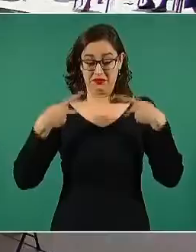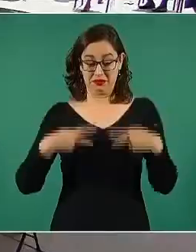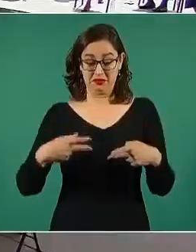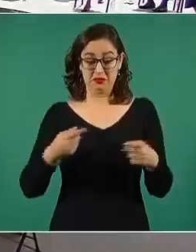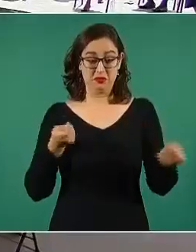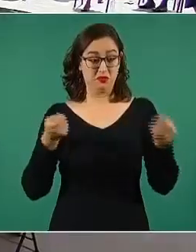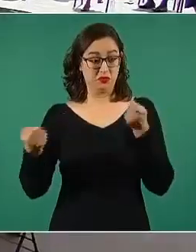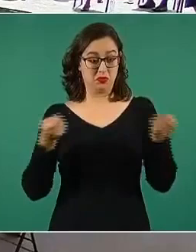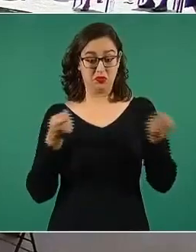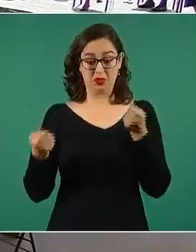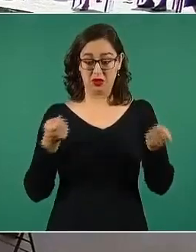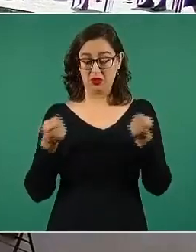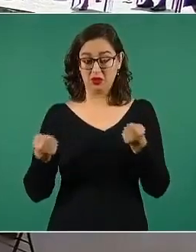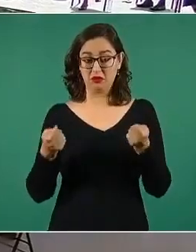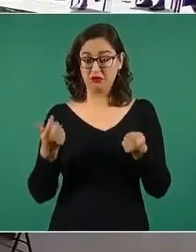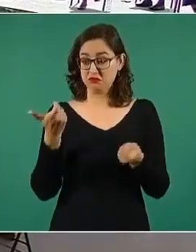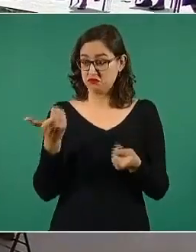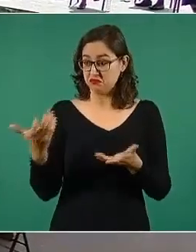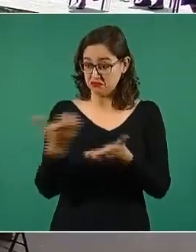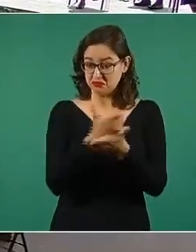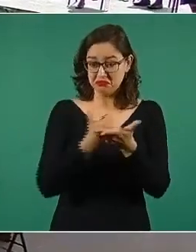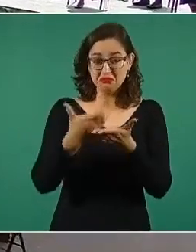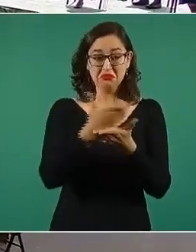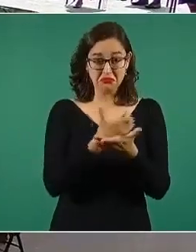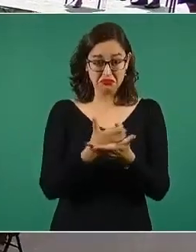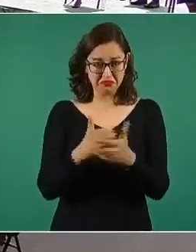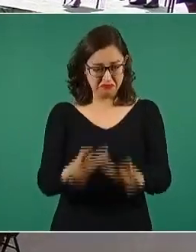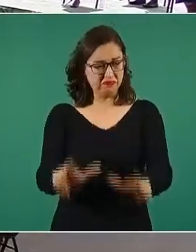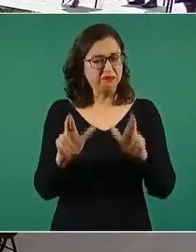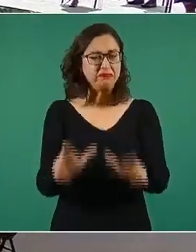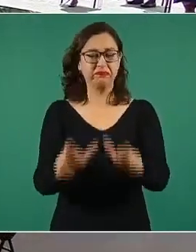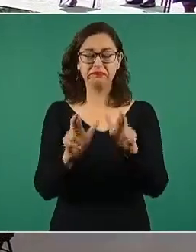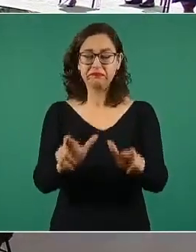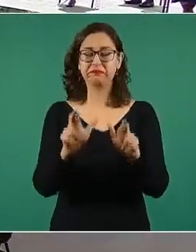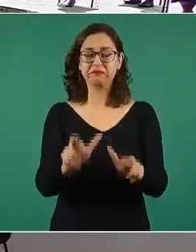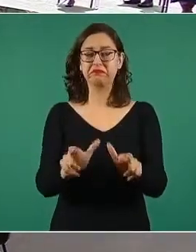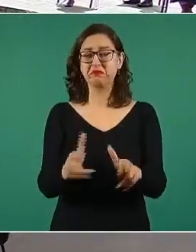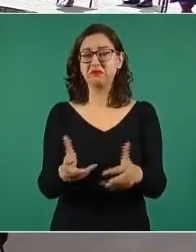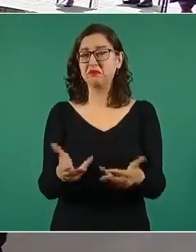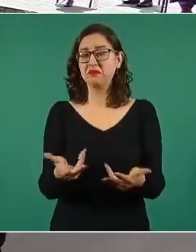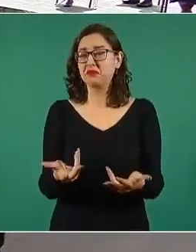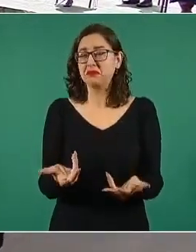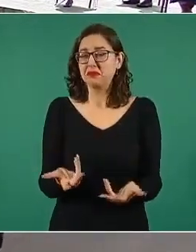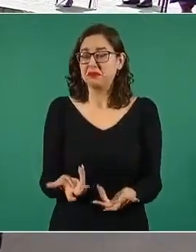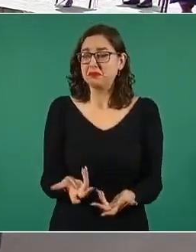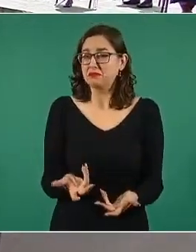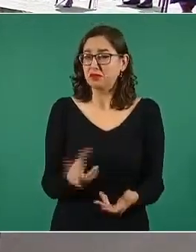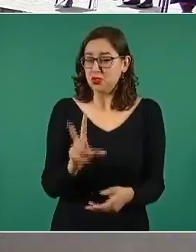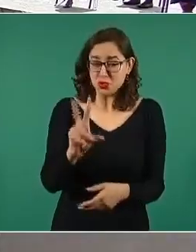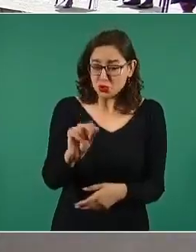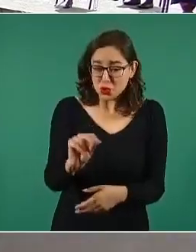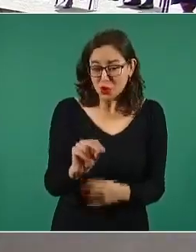la corona fue abundante o